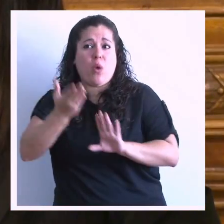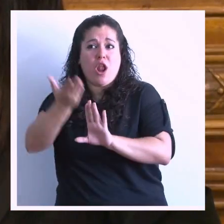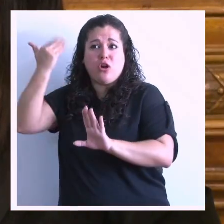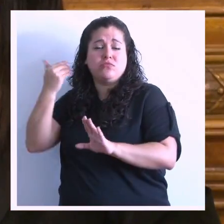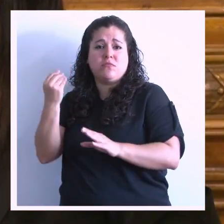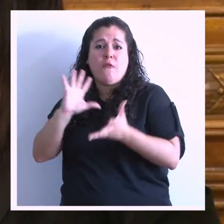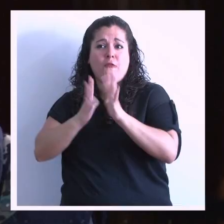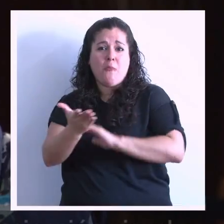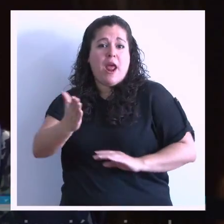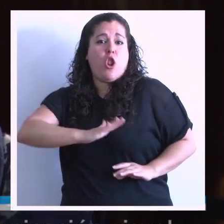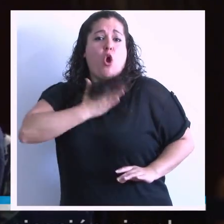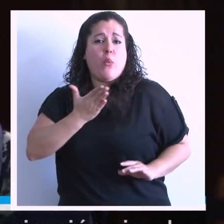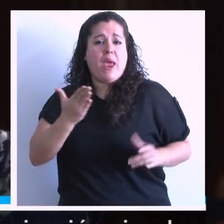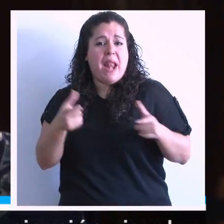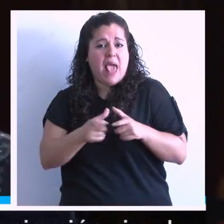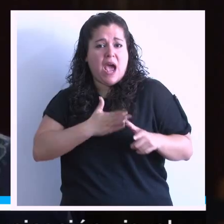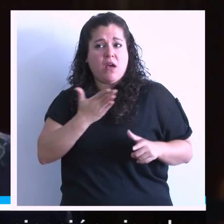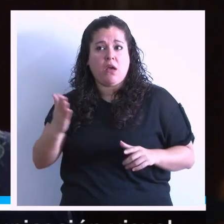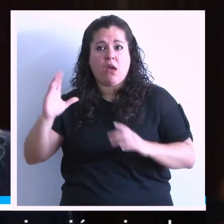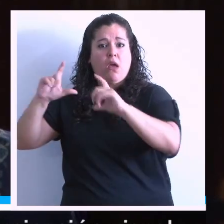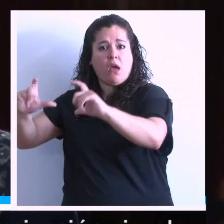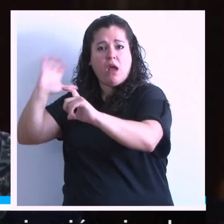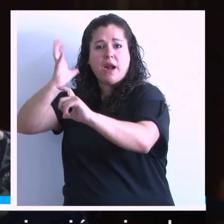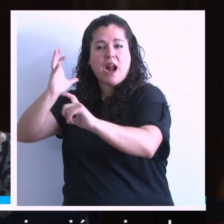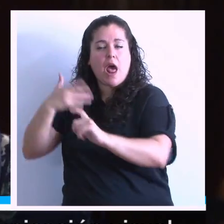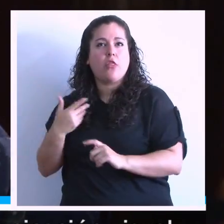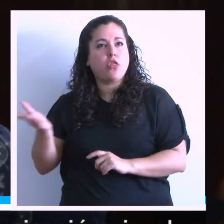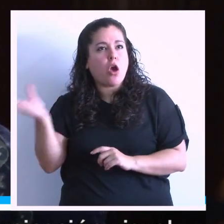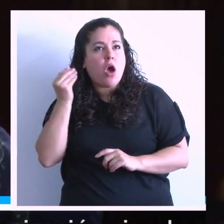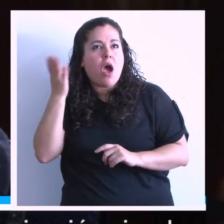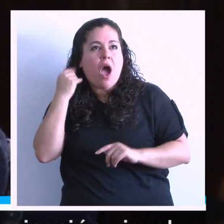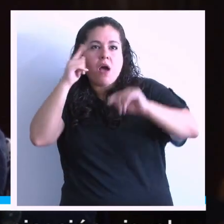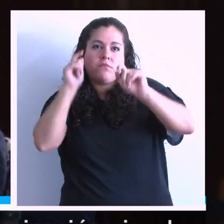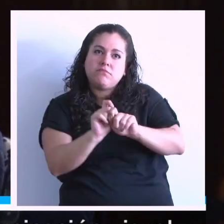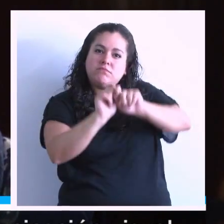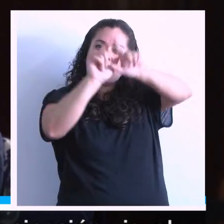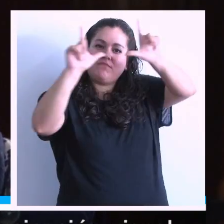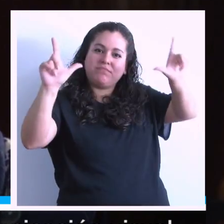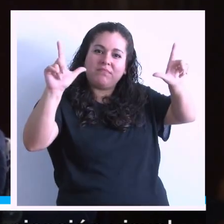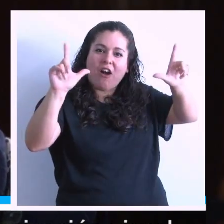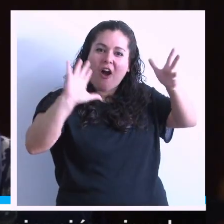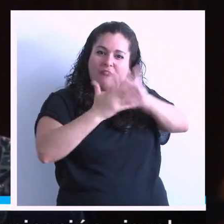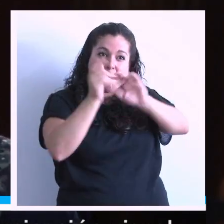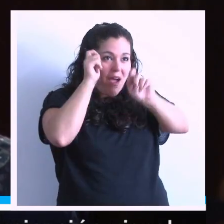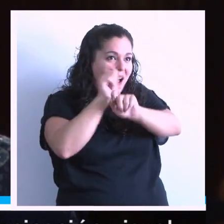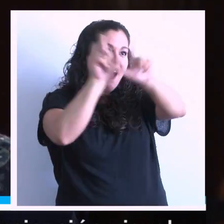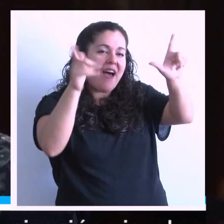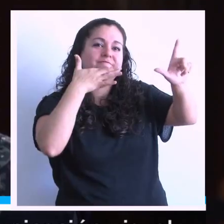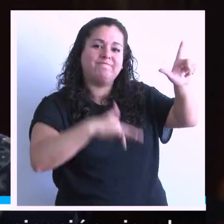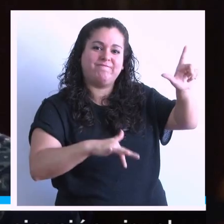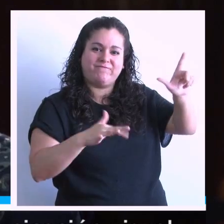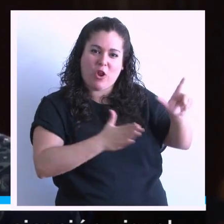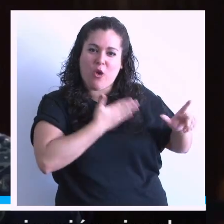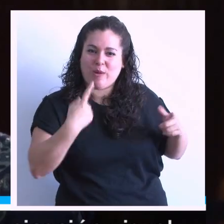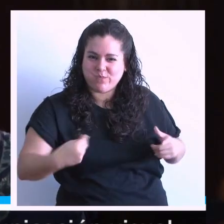las telenovelas por radio, entonces tenían que explicarle un poco el entorno en que se desarrollaba la película para que la persona lo